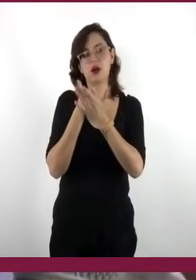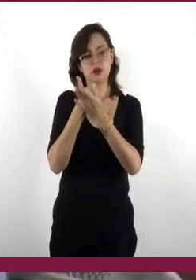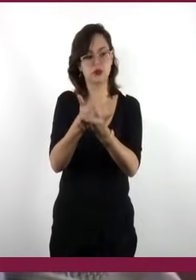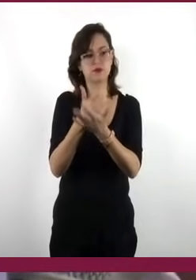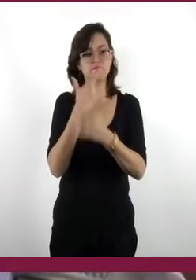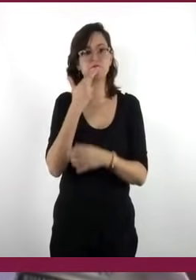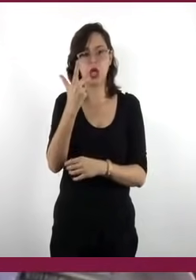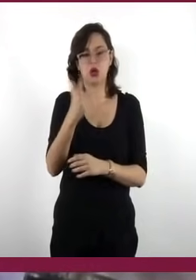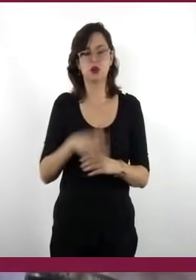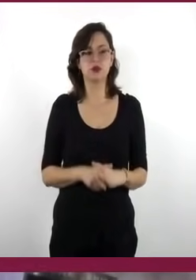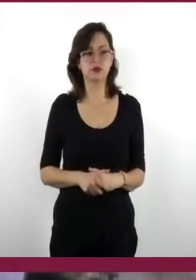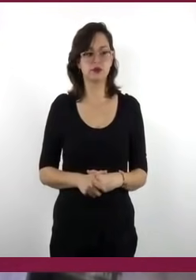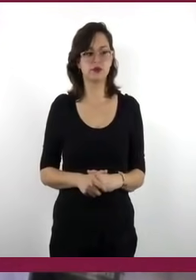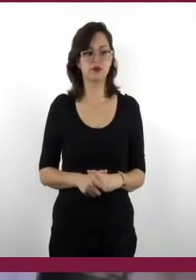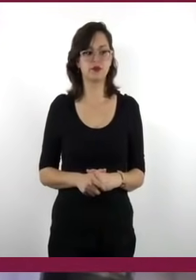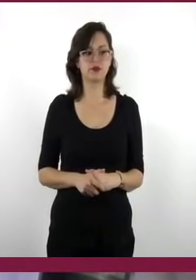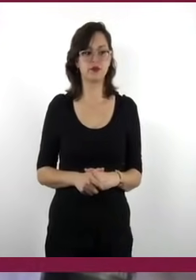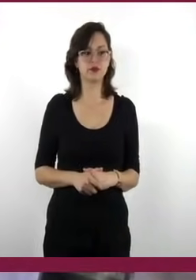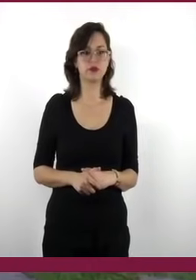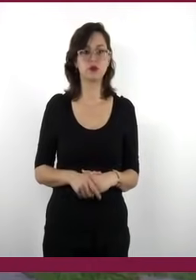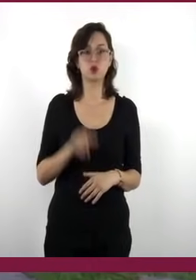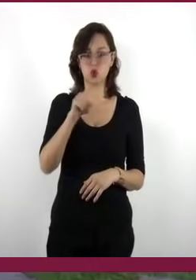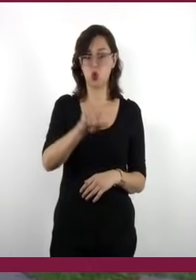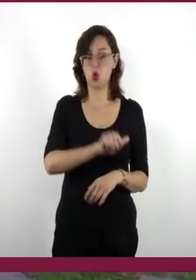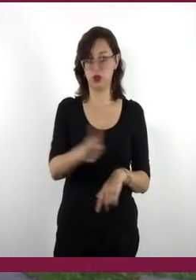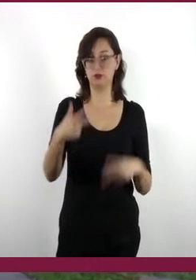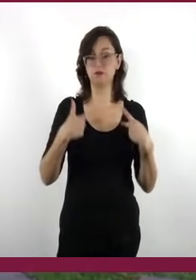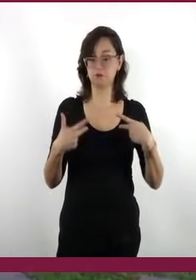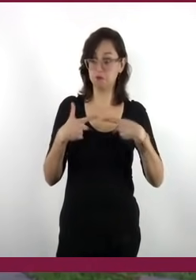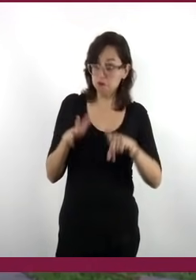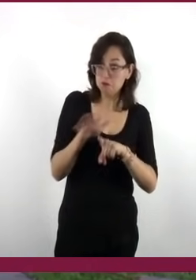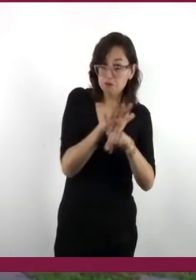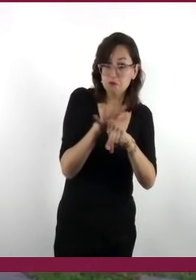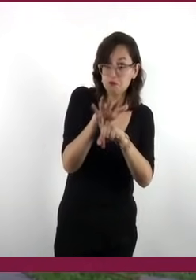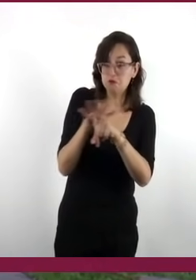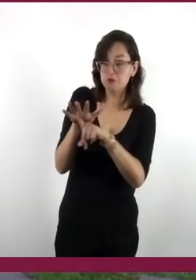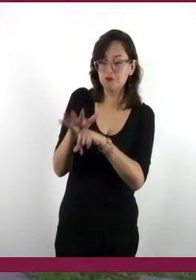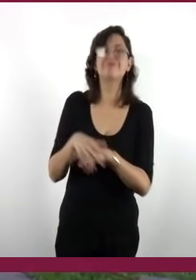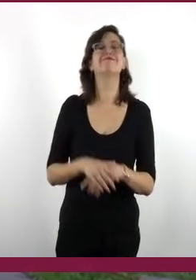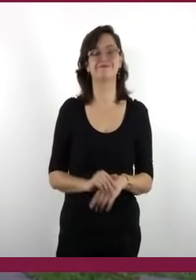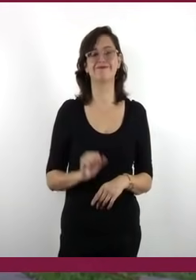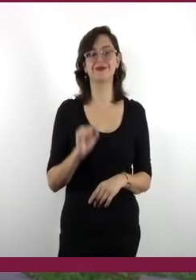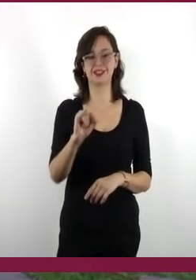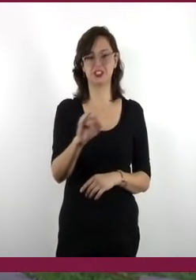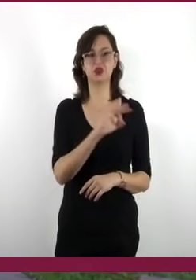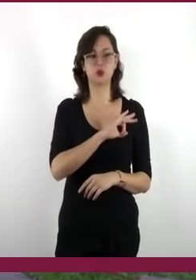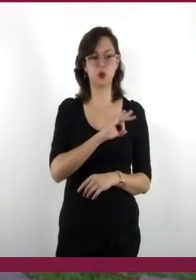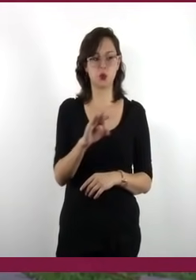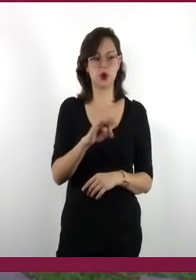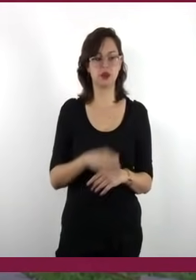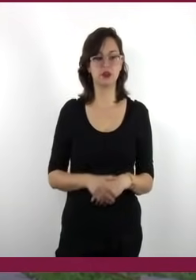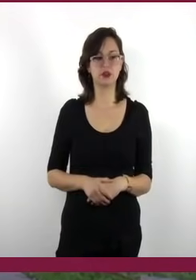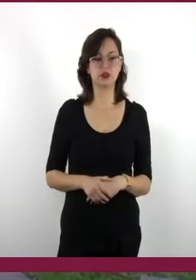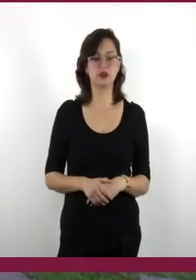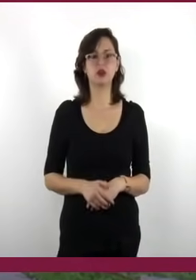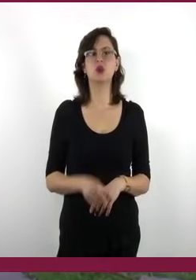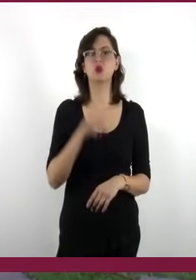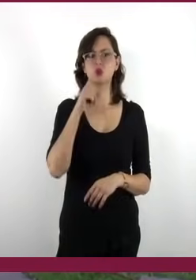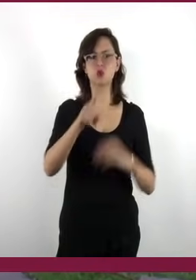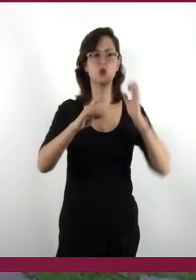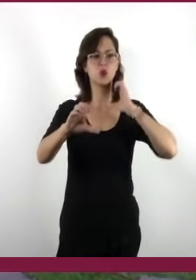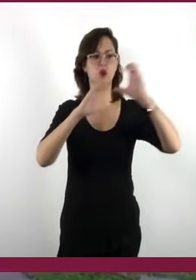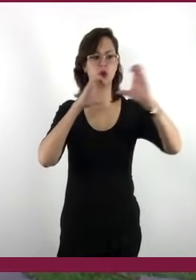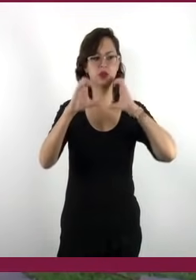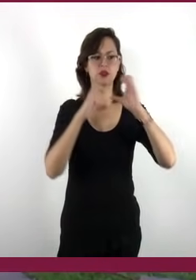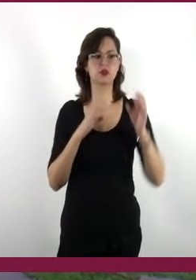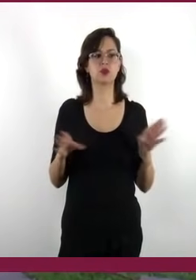un lugar mejor. ¿Puedes convencer a otros como tú? Sí, sí se puede. ¿Cómo te estás comunicando con tus compañeras, con